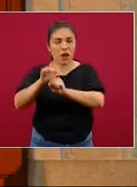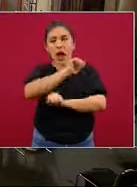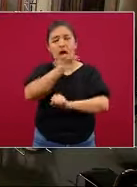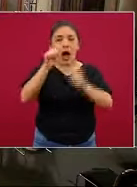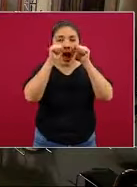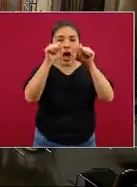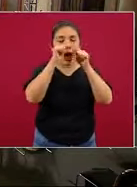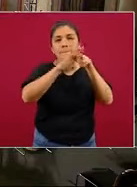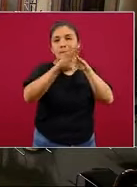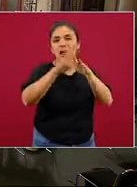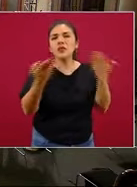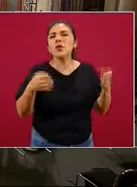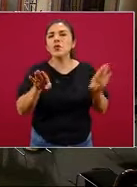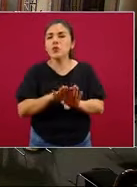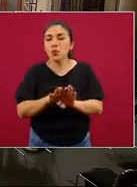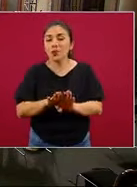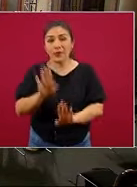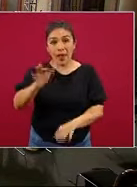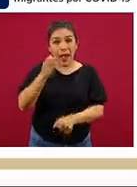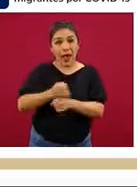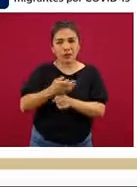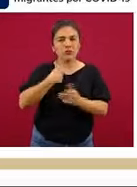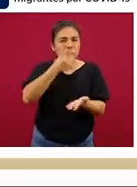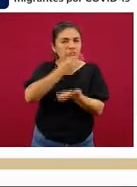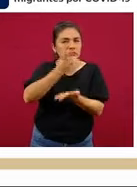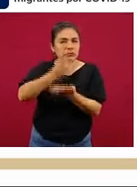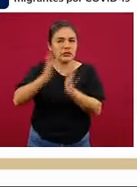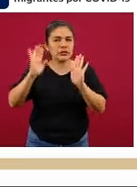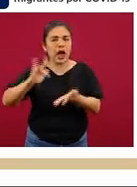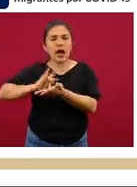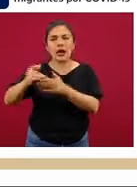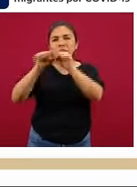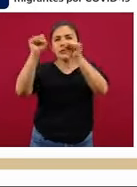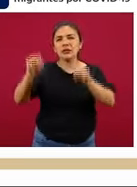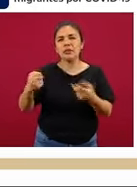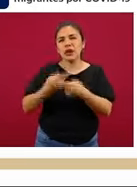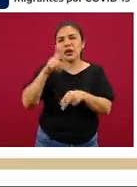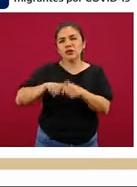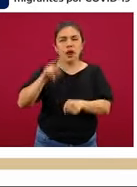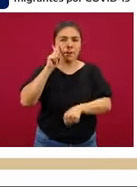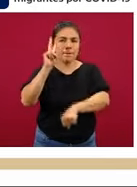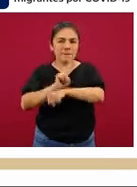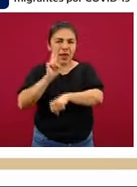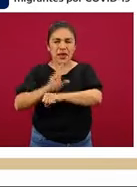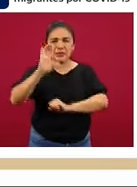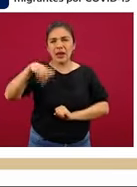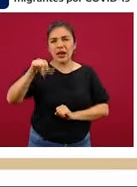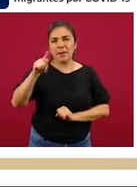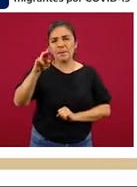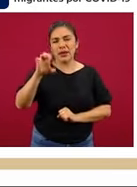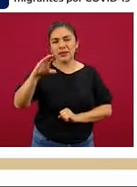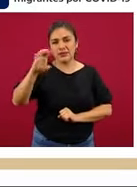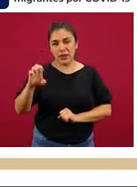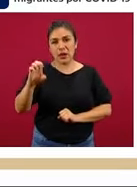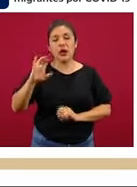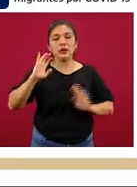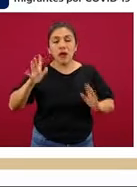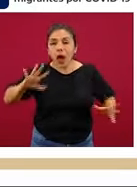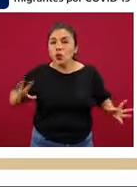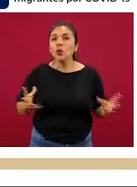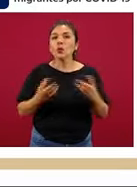migrante? Actualmente hemos ya identificado, gracias al Sistema Nacional de Vigilancia Epidemiológica, a un total